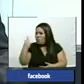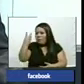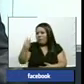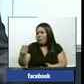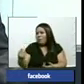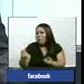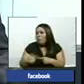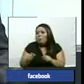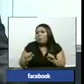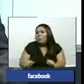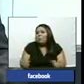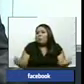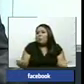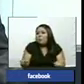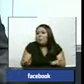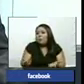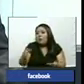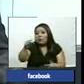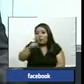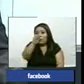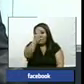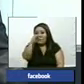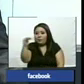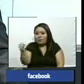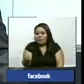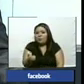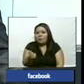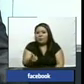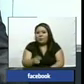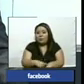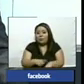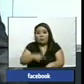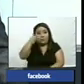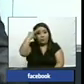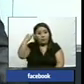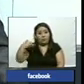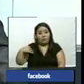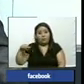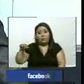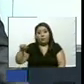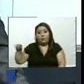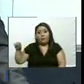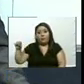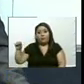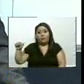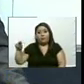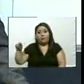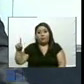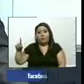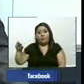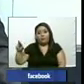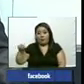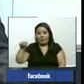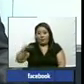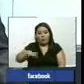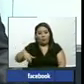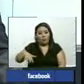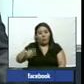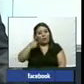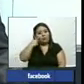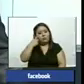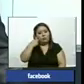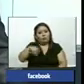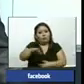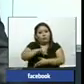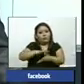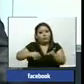Pero ¿qué podemos esperar en el resto del país y en las próximas horas? La meteoróloga Sandra Yanira Martínez nos cuenta desde el Centro de Monitoreo de Riesgos y Amenazas